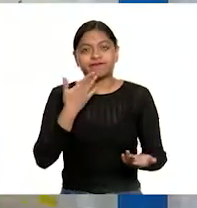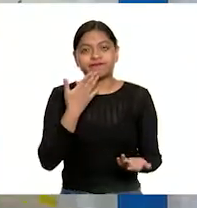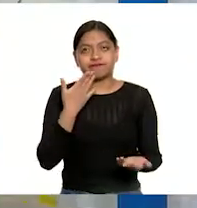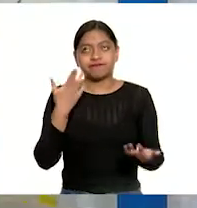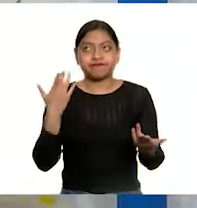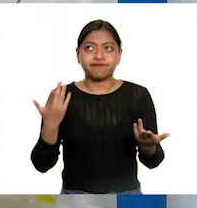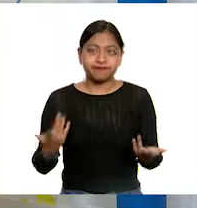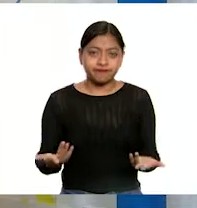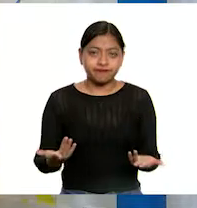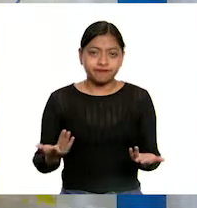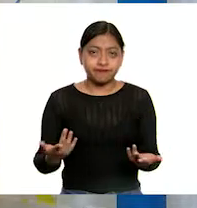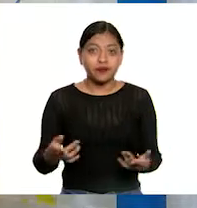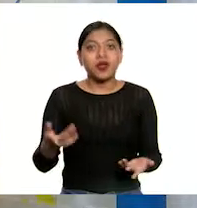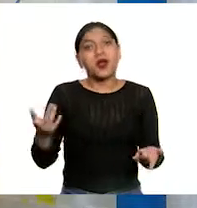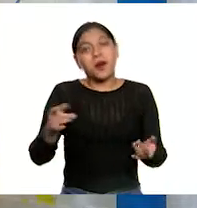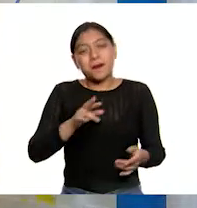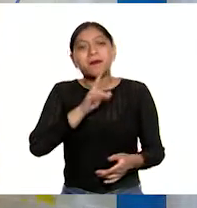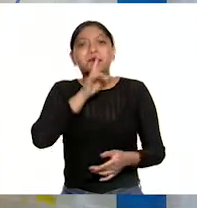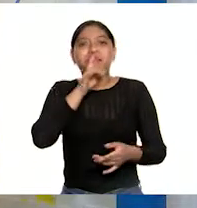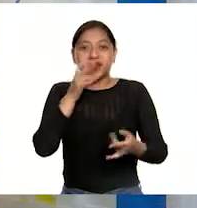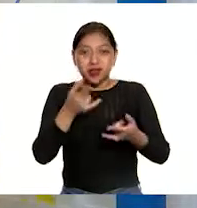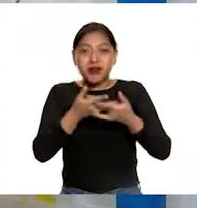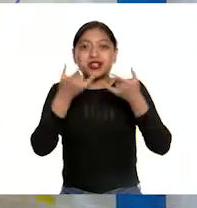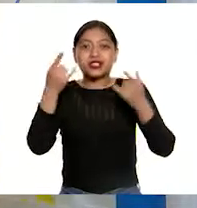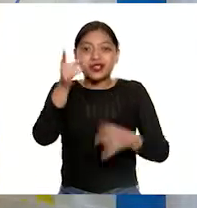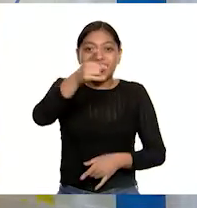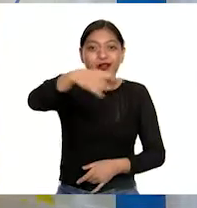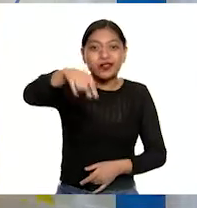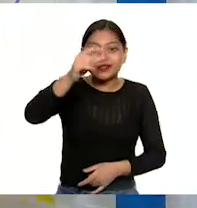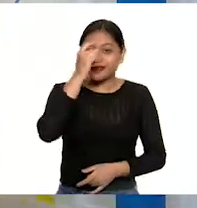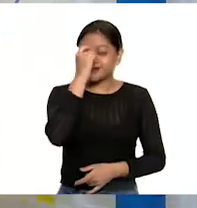Entonces, pues inventemos nuestro propio cuento.